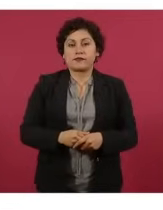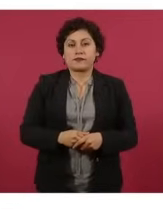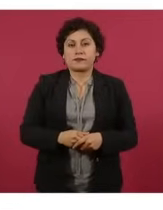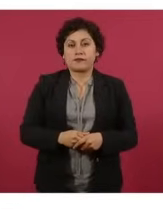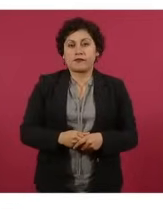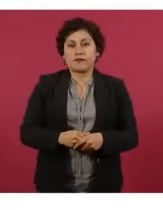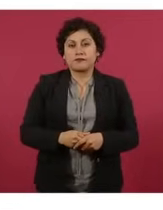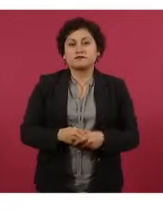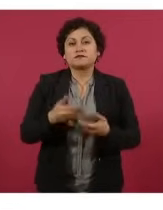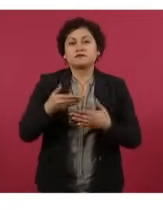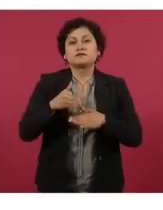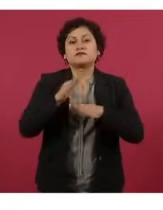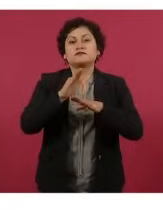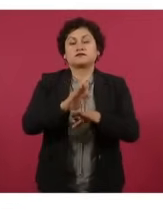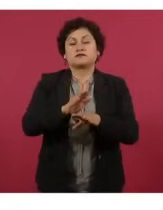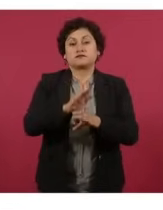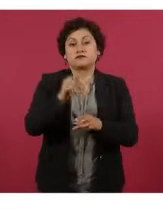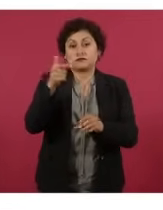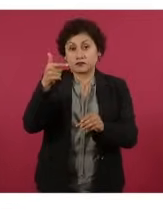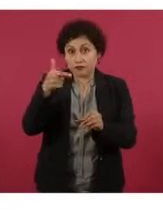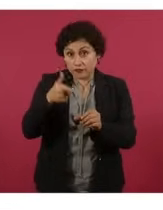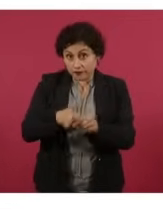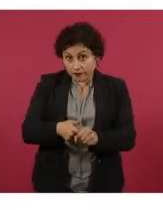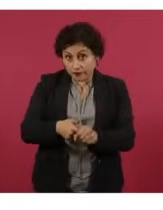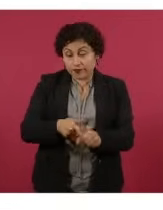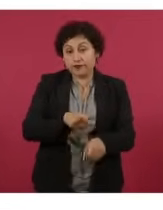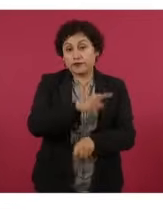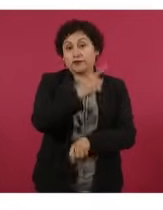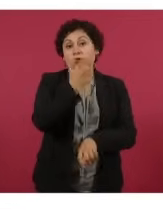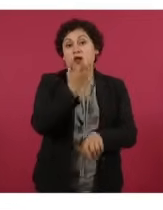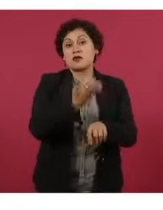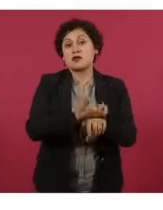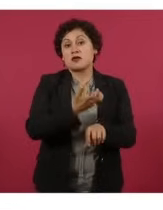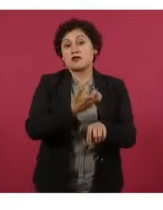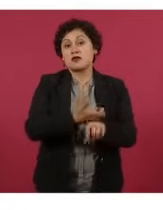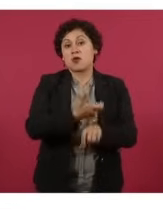entre lo que cuesta la gasolina en Estados Unidos y lo que cuesta en México.